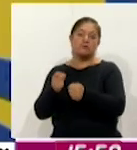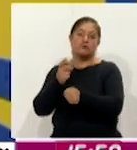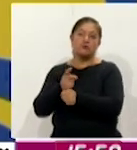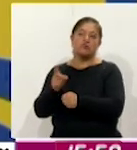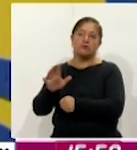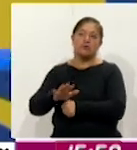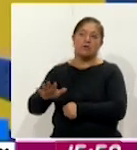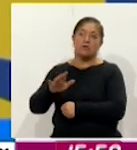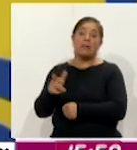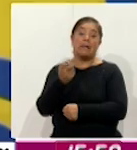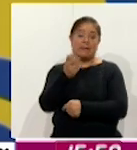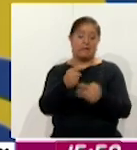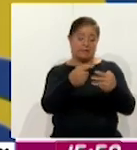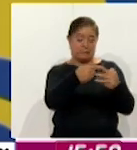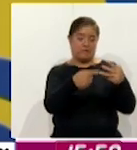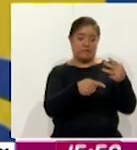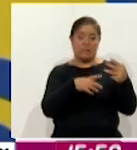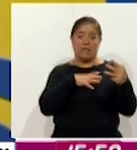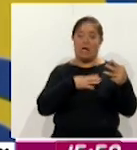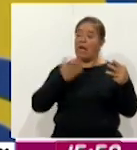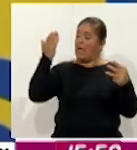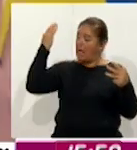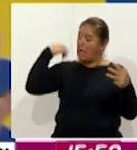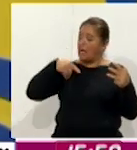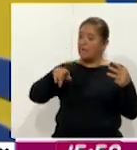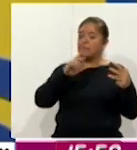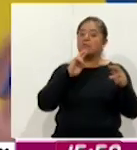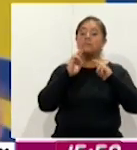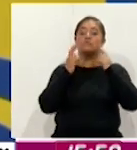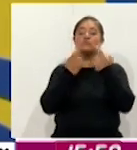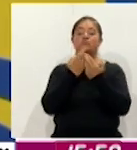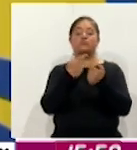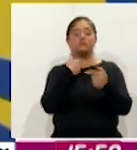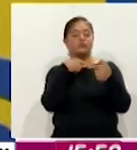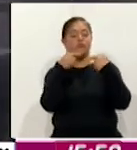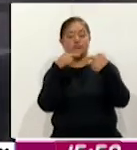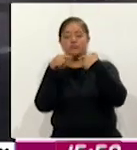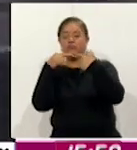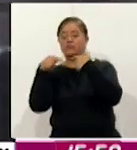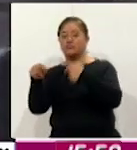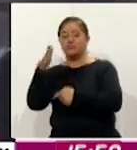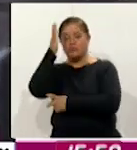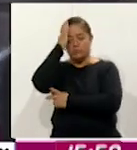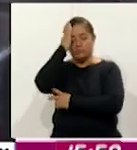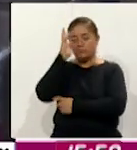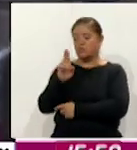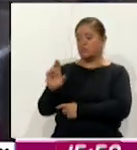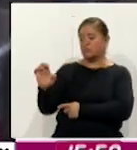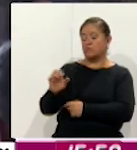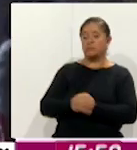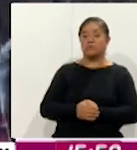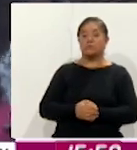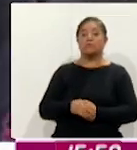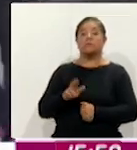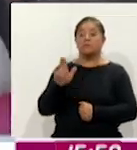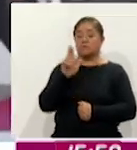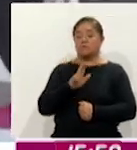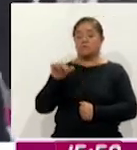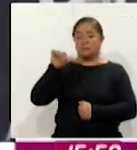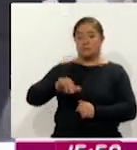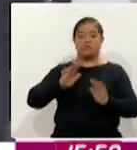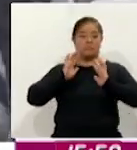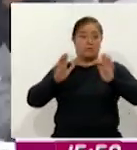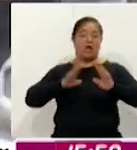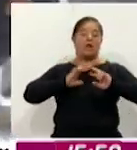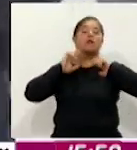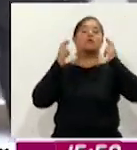Estos nombramientos se habían planteado la semana pasada durante una reunión informal de líderes de la Unión Europea, pero se han ultimado este martes tras la